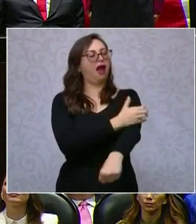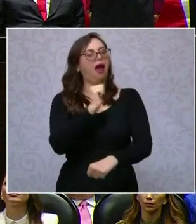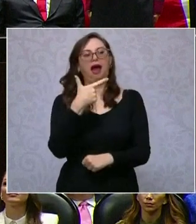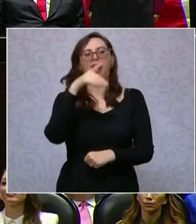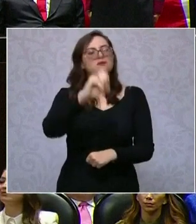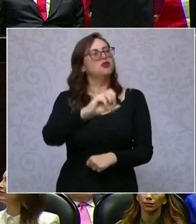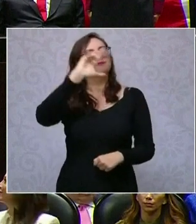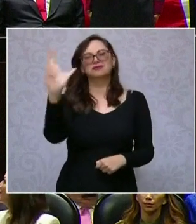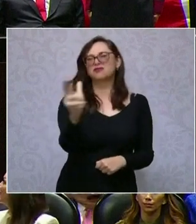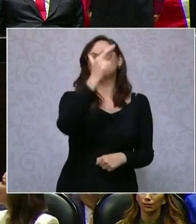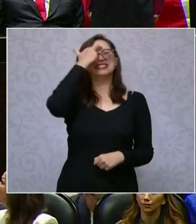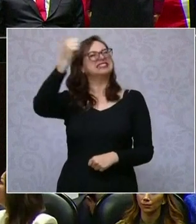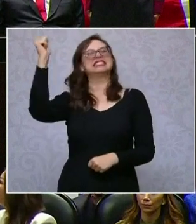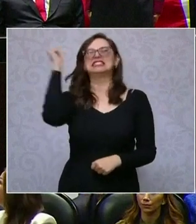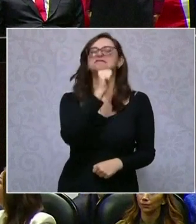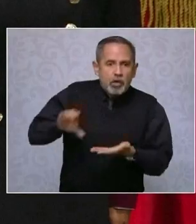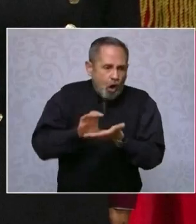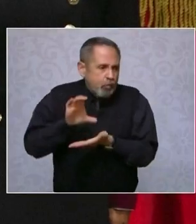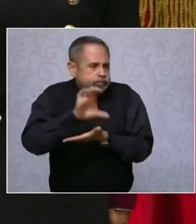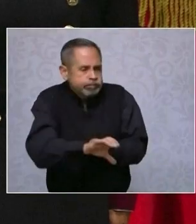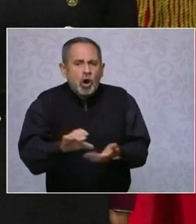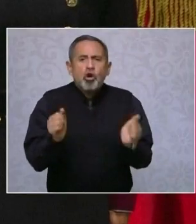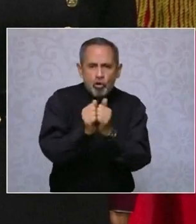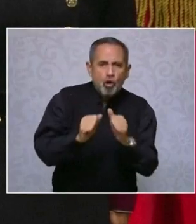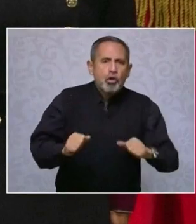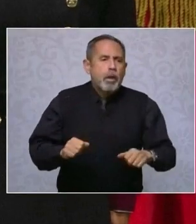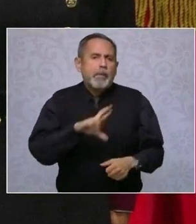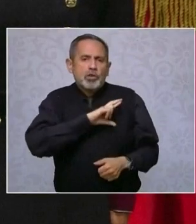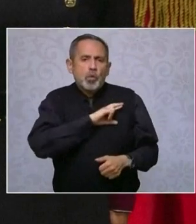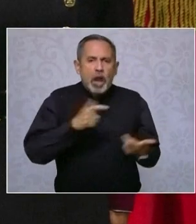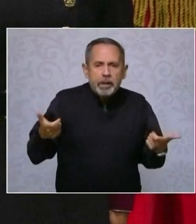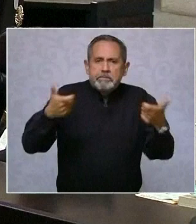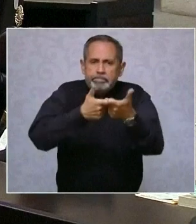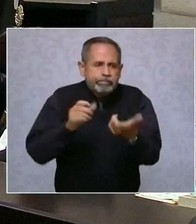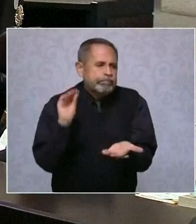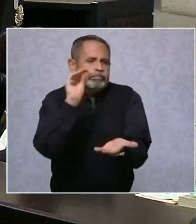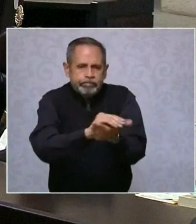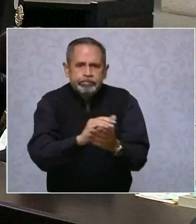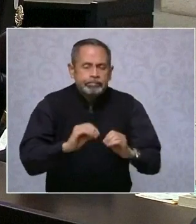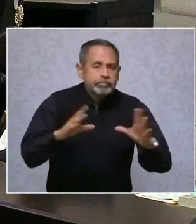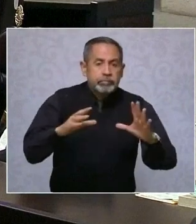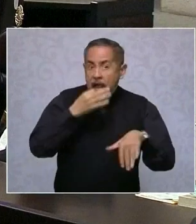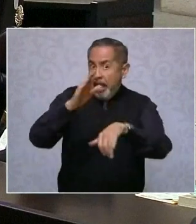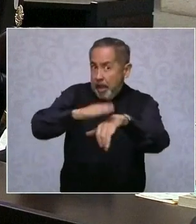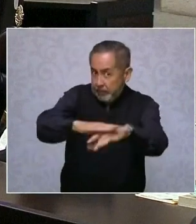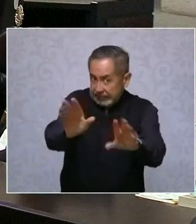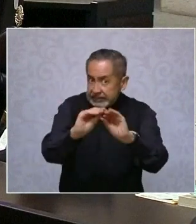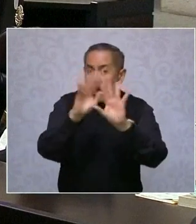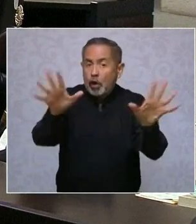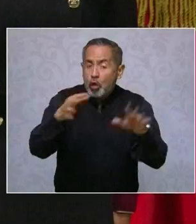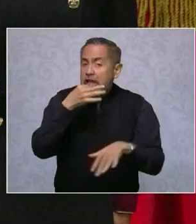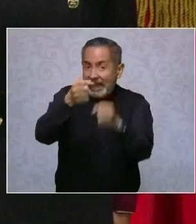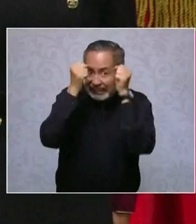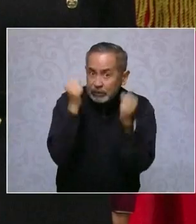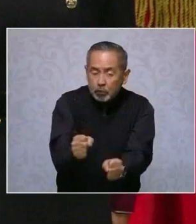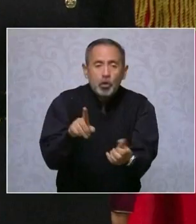Manuel López Obrador. Durante su discurso, la flamante mandataria afirmó que se respetarán las libertades civiles